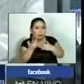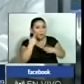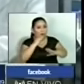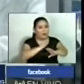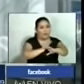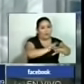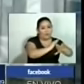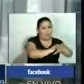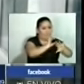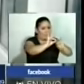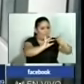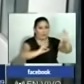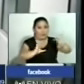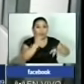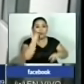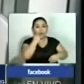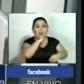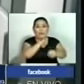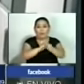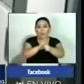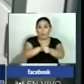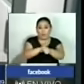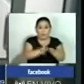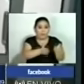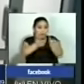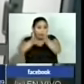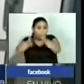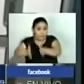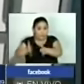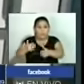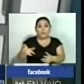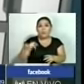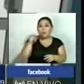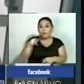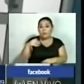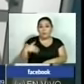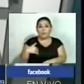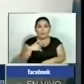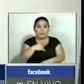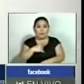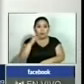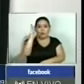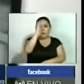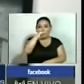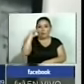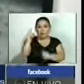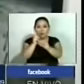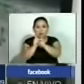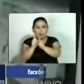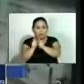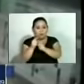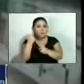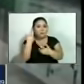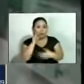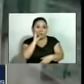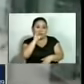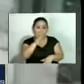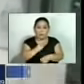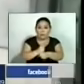evitar más contagios de COVID-19. Por otra parte, las autoridades del Ministerio de Relaciones Exteriores han confirmado